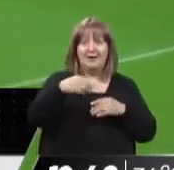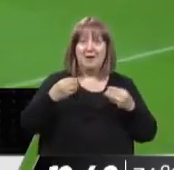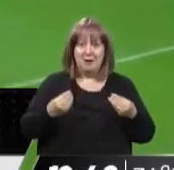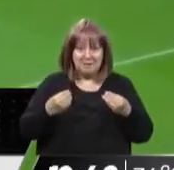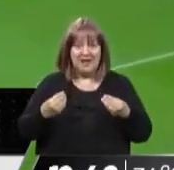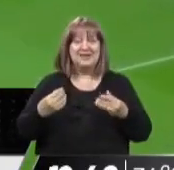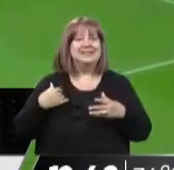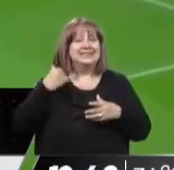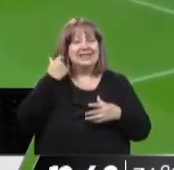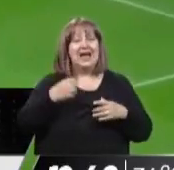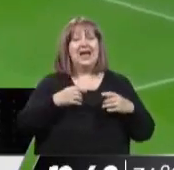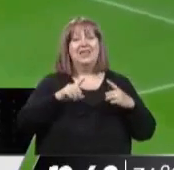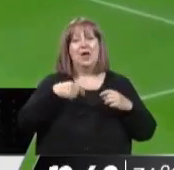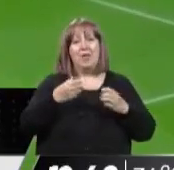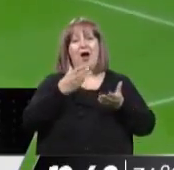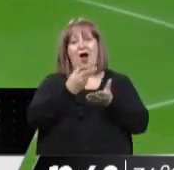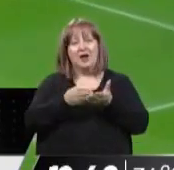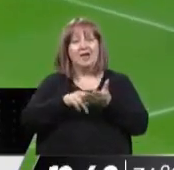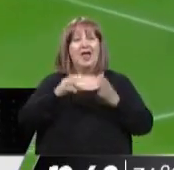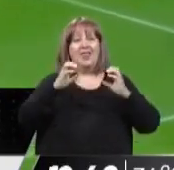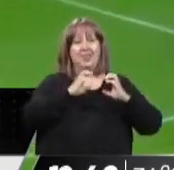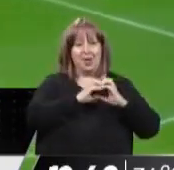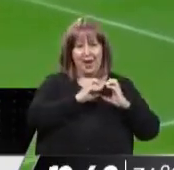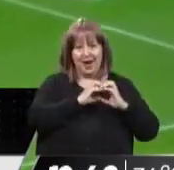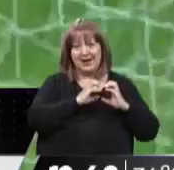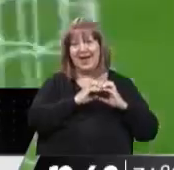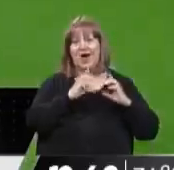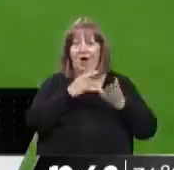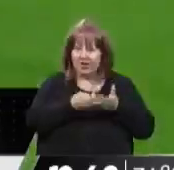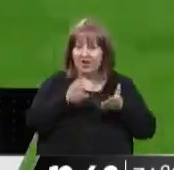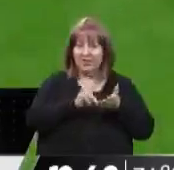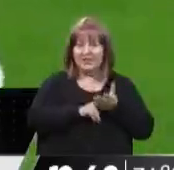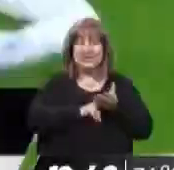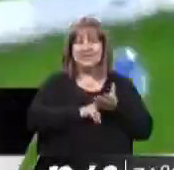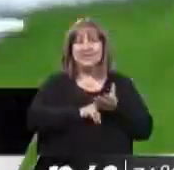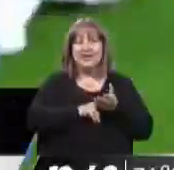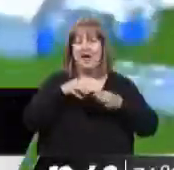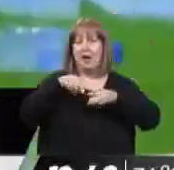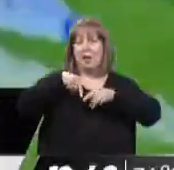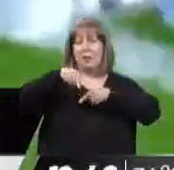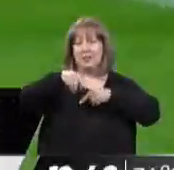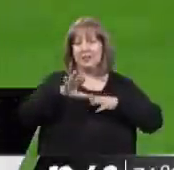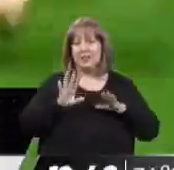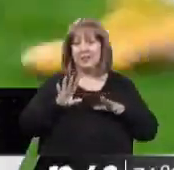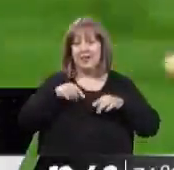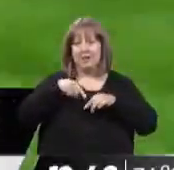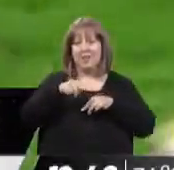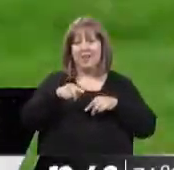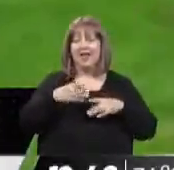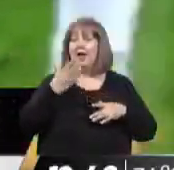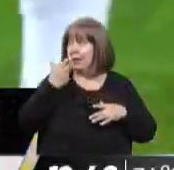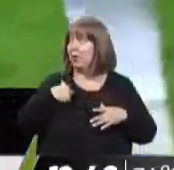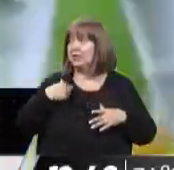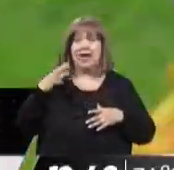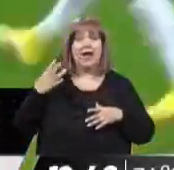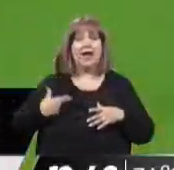Sea mala tampoco, ¿eh? Luego llegará nuevamente Ángel Di María. Esto es de futsal, podríamos sí, decir, ¿no? O de potrero. No, me encanta esa camiseta,